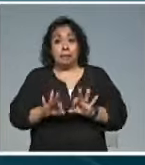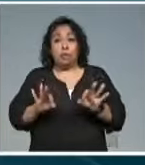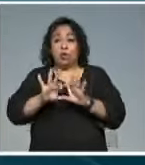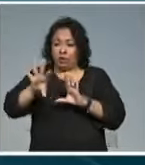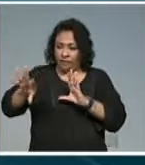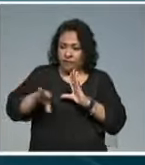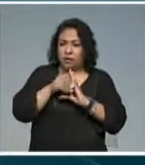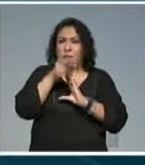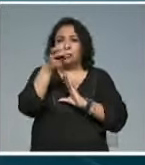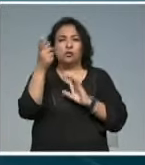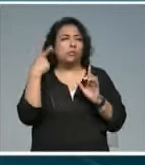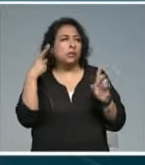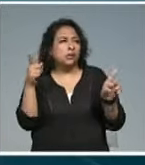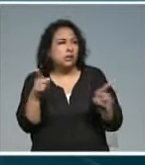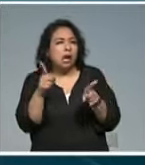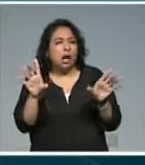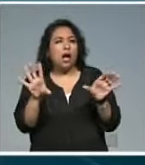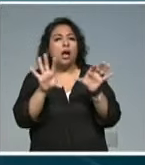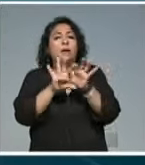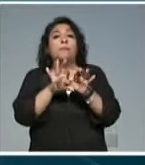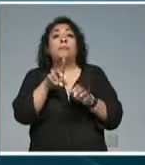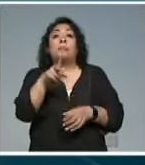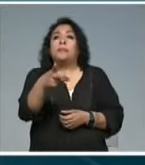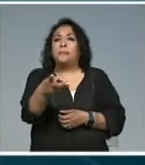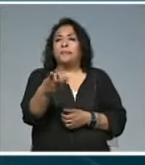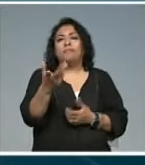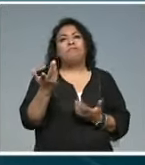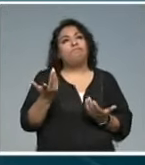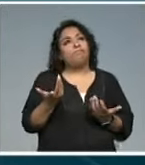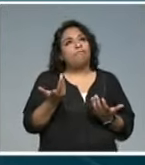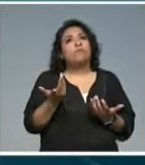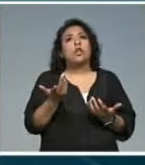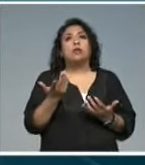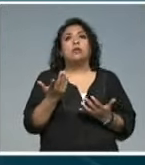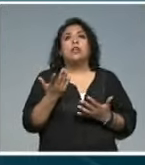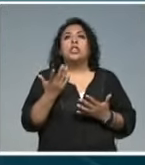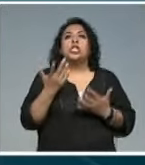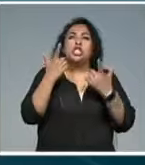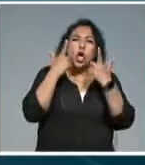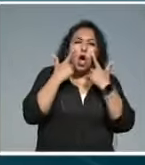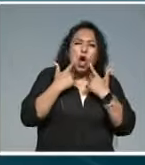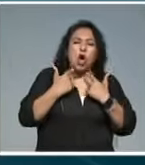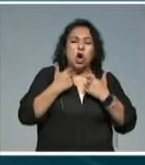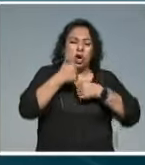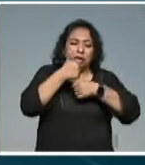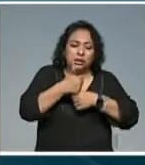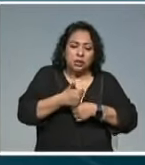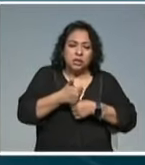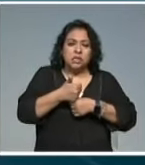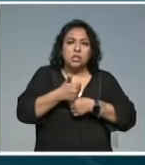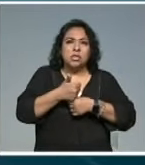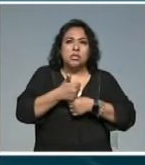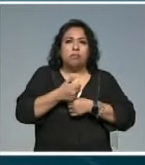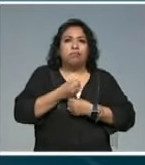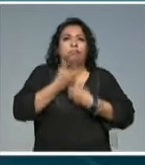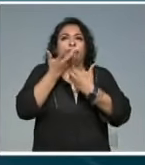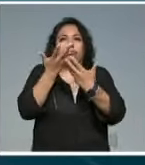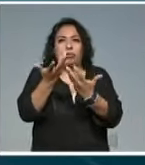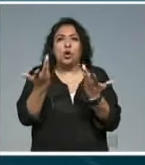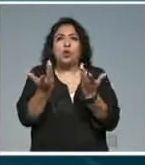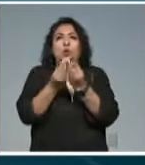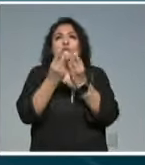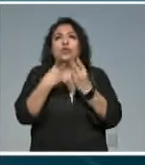ese sonido porque de alguna manera es un lloro, un quejido, un clamor, juntamente también con las